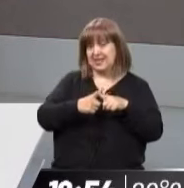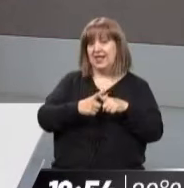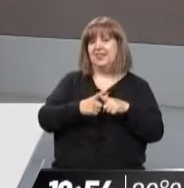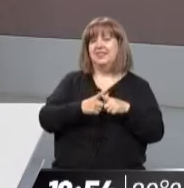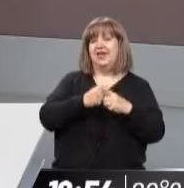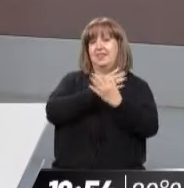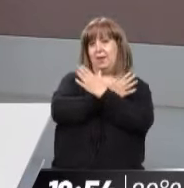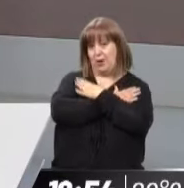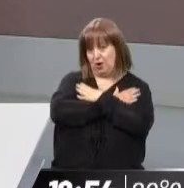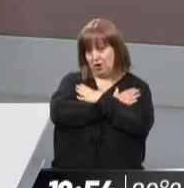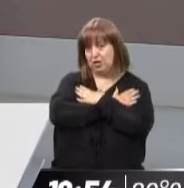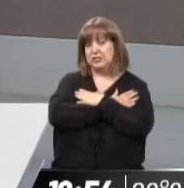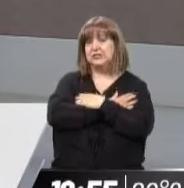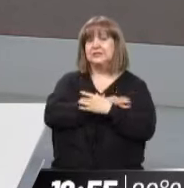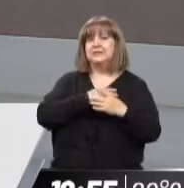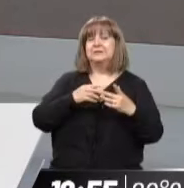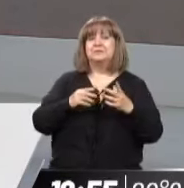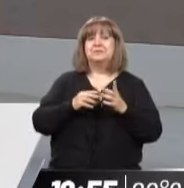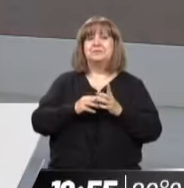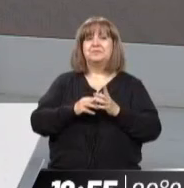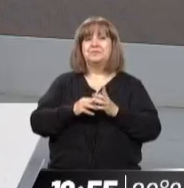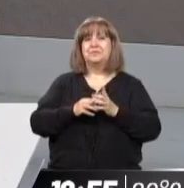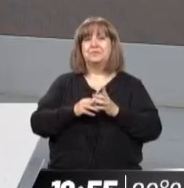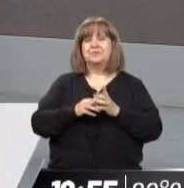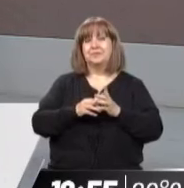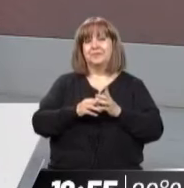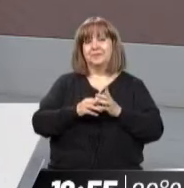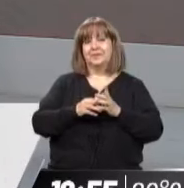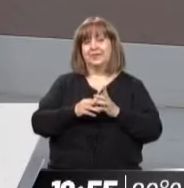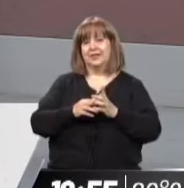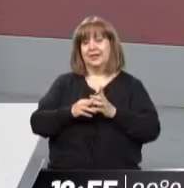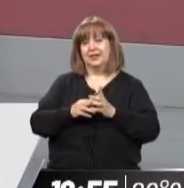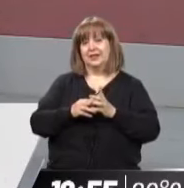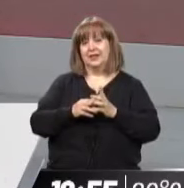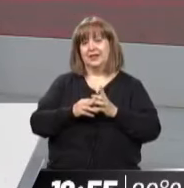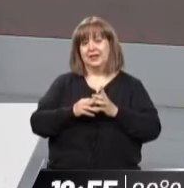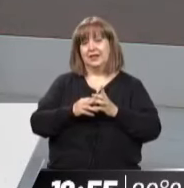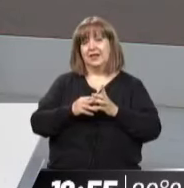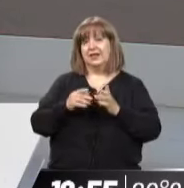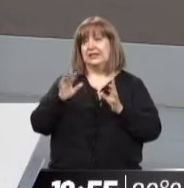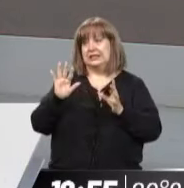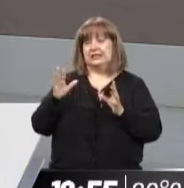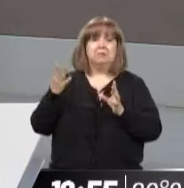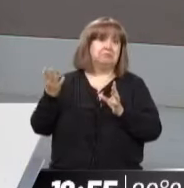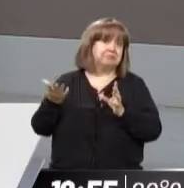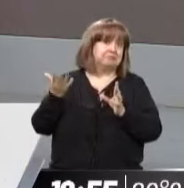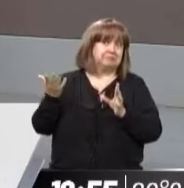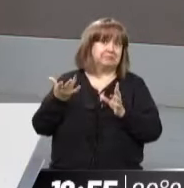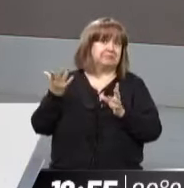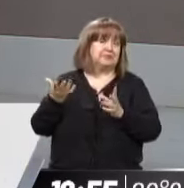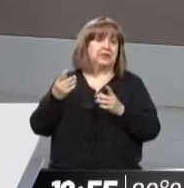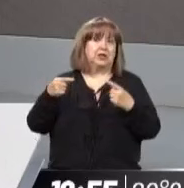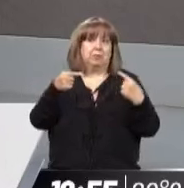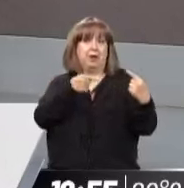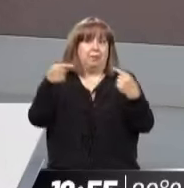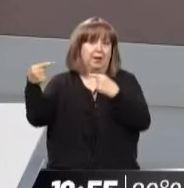por la cual me bloqueó no la va a mostrar porque no le conviene. Se enterraría sola, dice Camila Holmes. Y por eso dice, ¿Qué le habrá dicho? ¿Qué le habrá